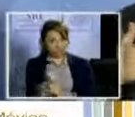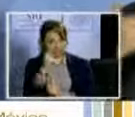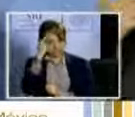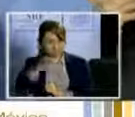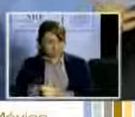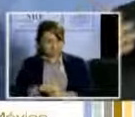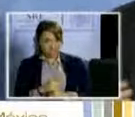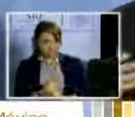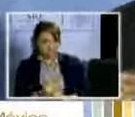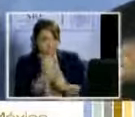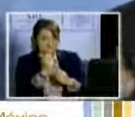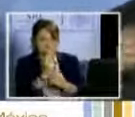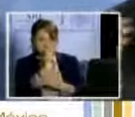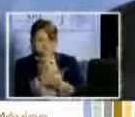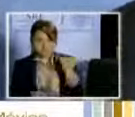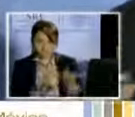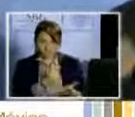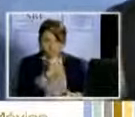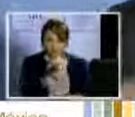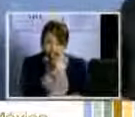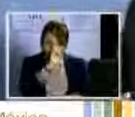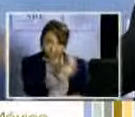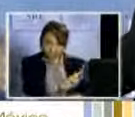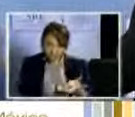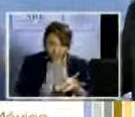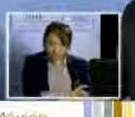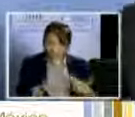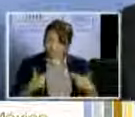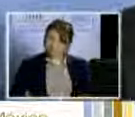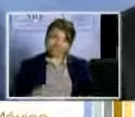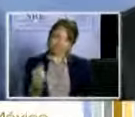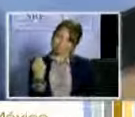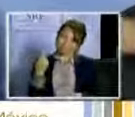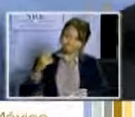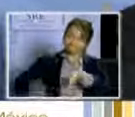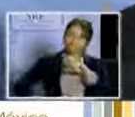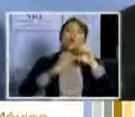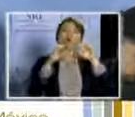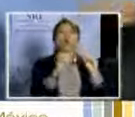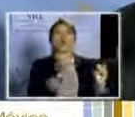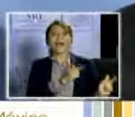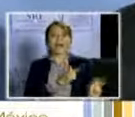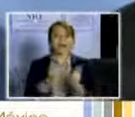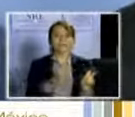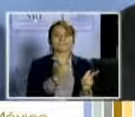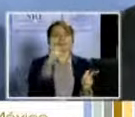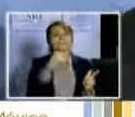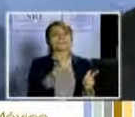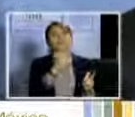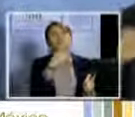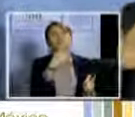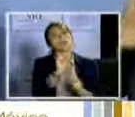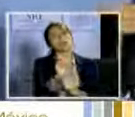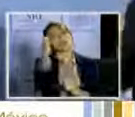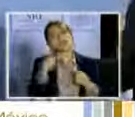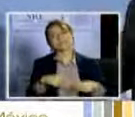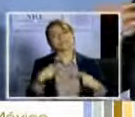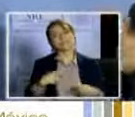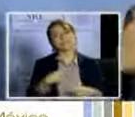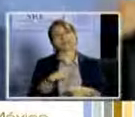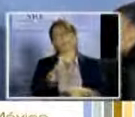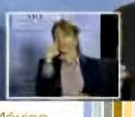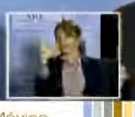para permitir que caigan en manos de agentes no estatales, terroristas u organizaciones criminales, pues que los